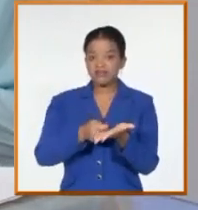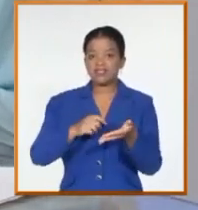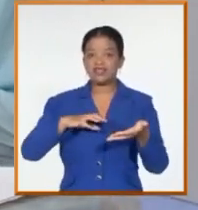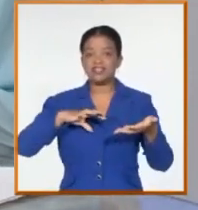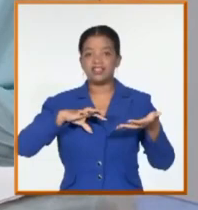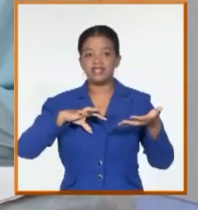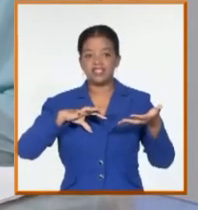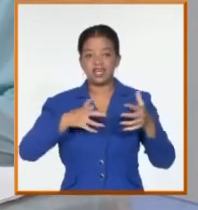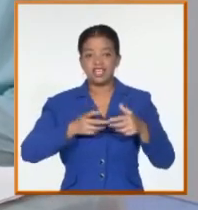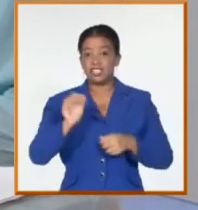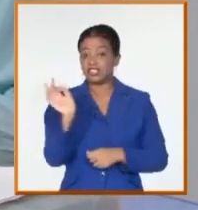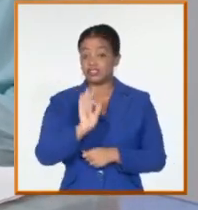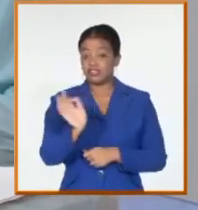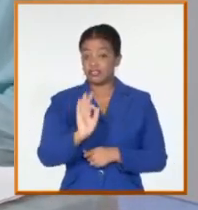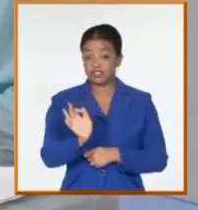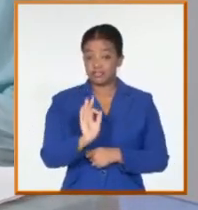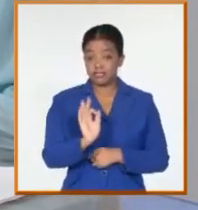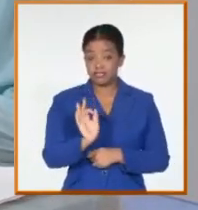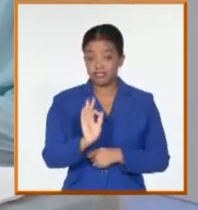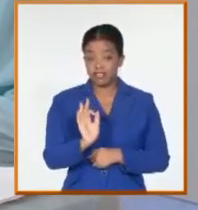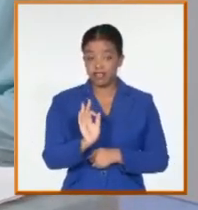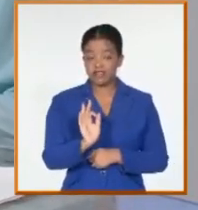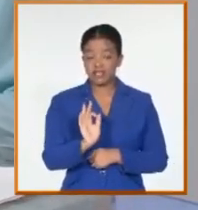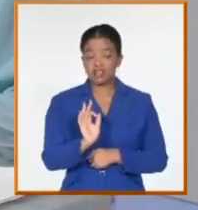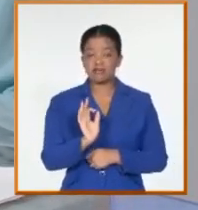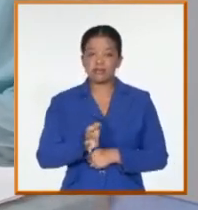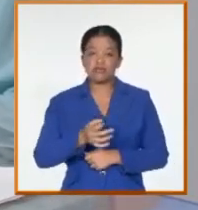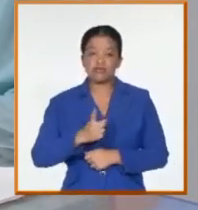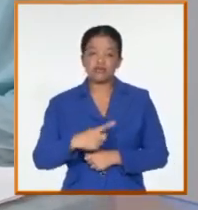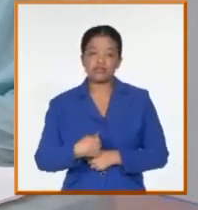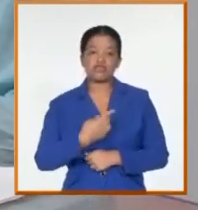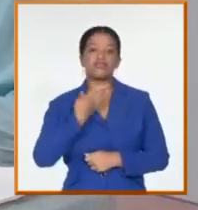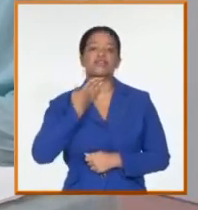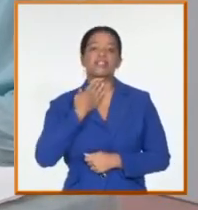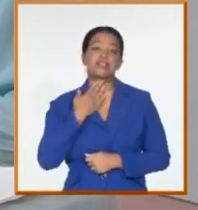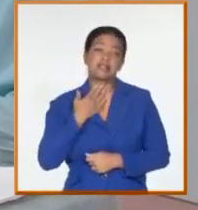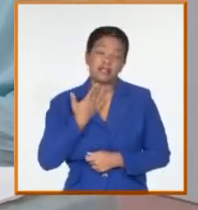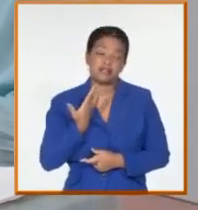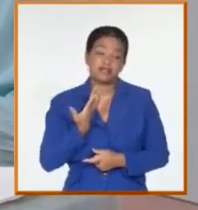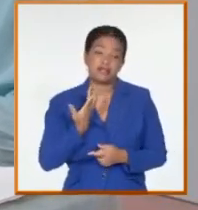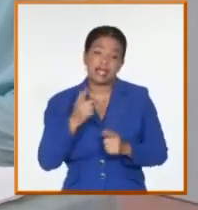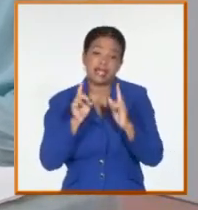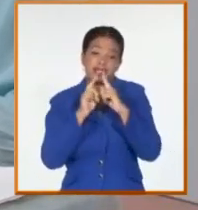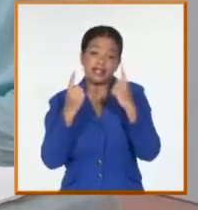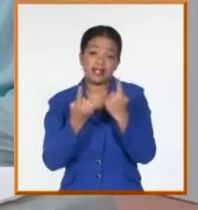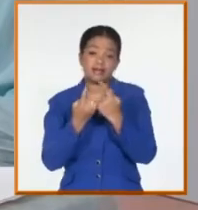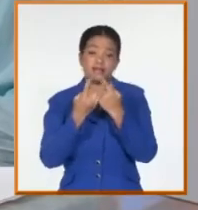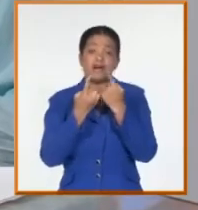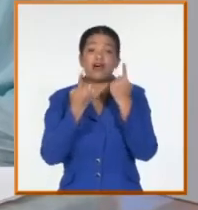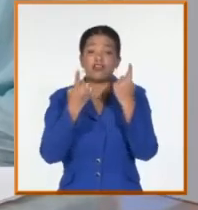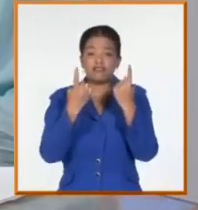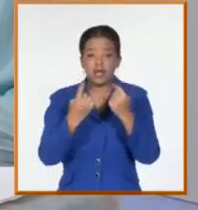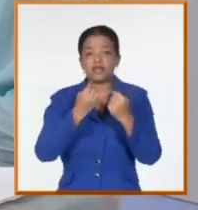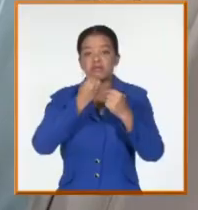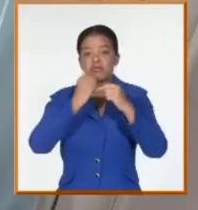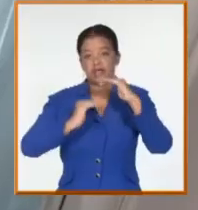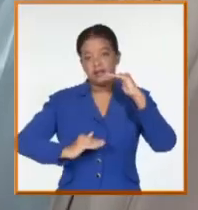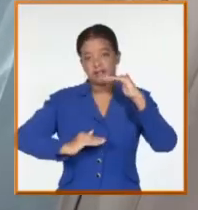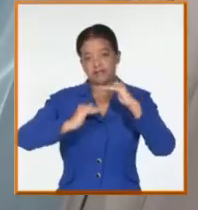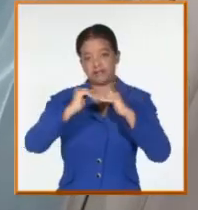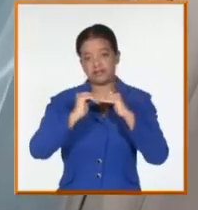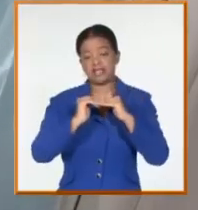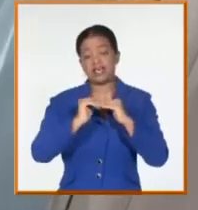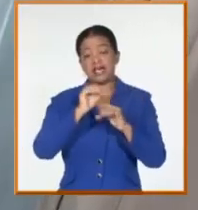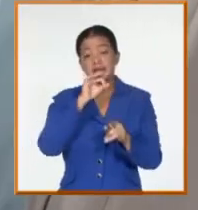no es de lo de nosotros quisiéramos tener Pero bueno debemos llegar a un primer paso que